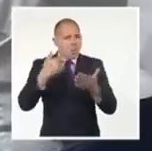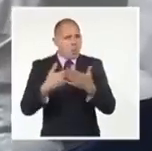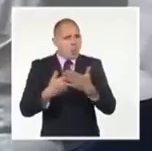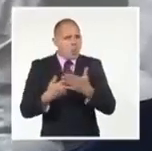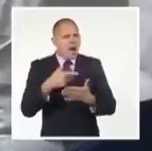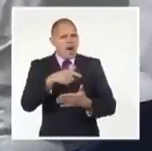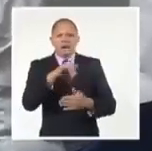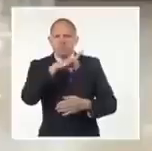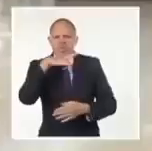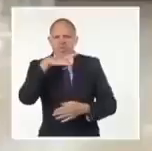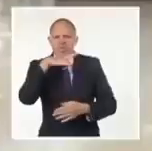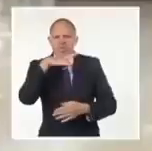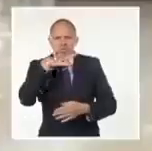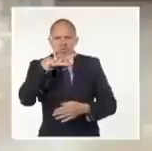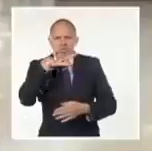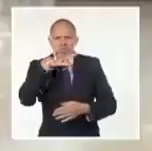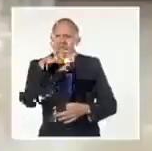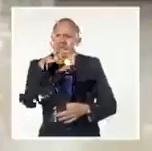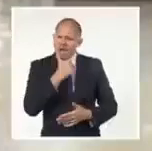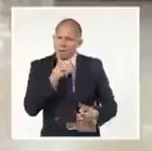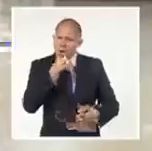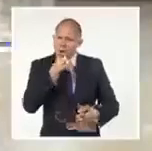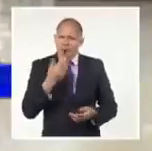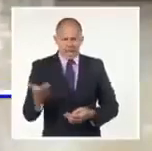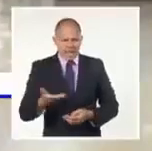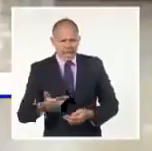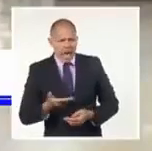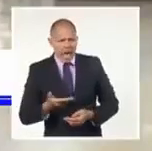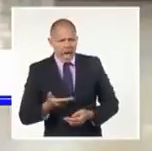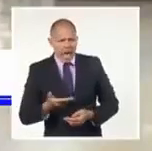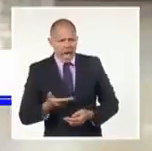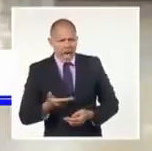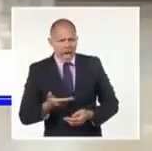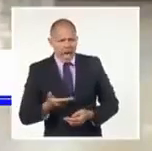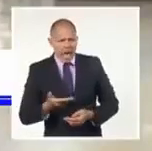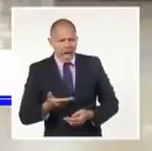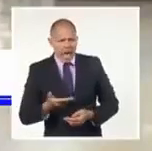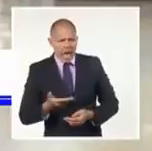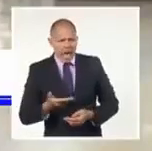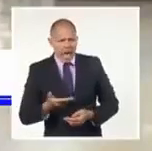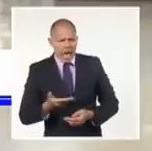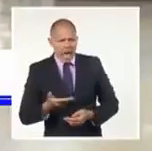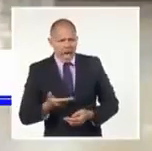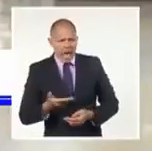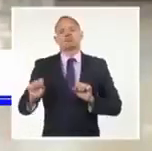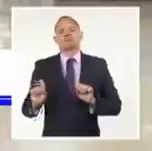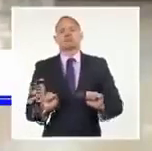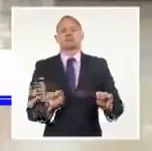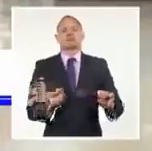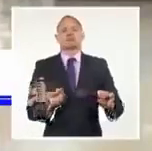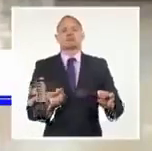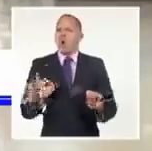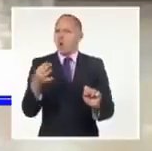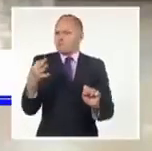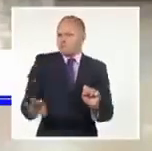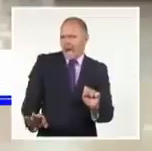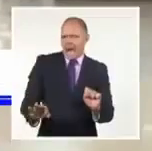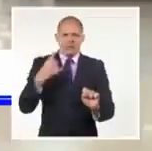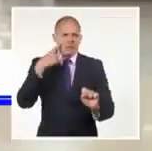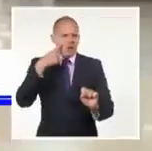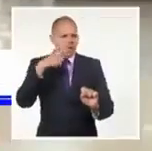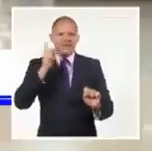por la frontera. Todos los pasajeros que no tienen que cumplir con ninguna de las exigencias, que viene todo normal, que la aduana no